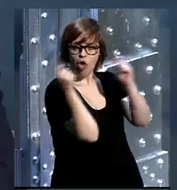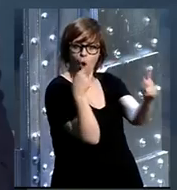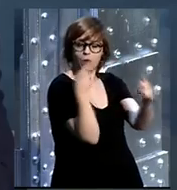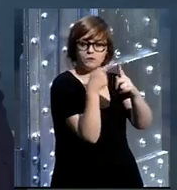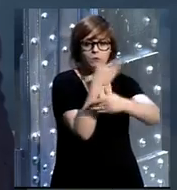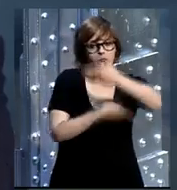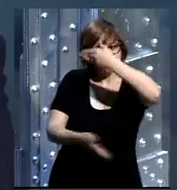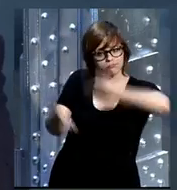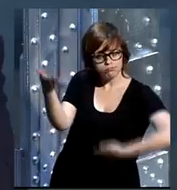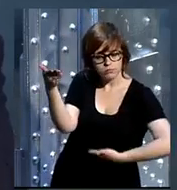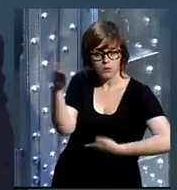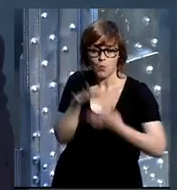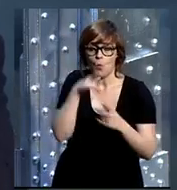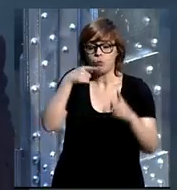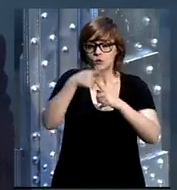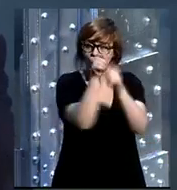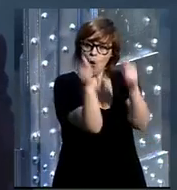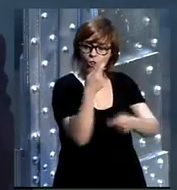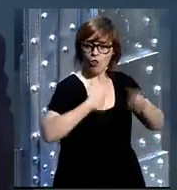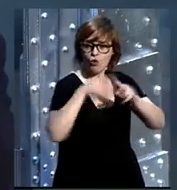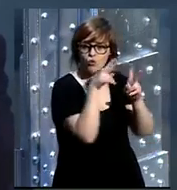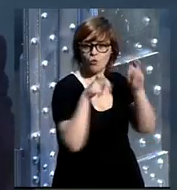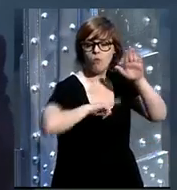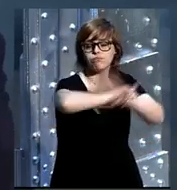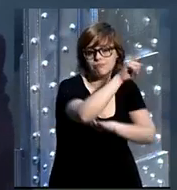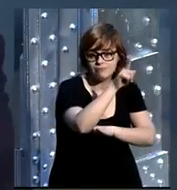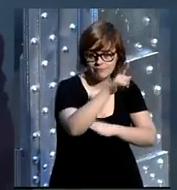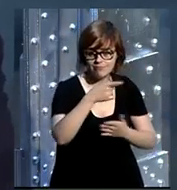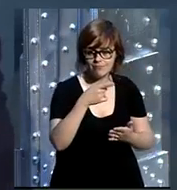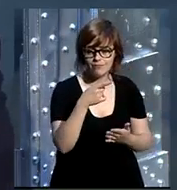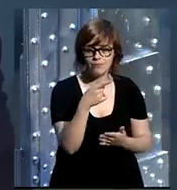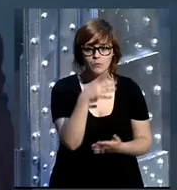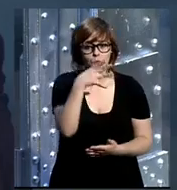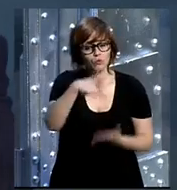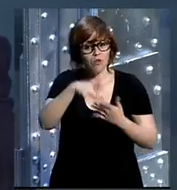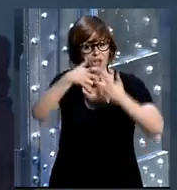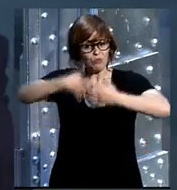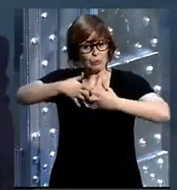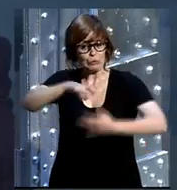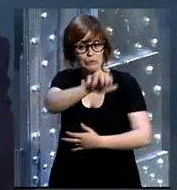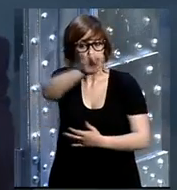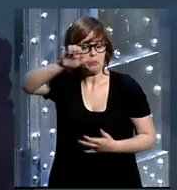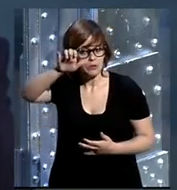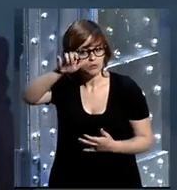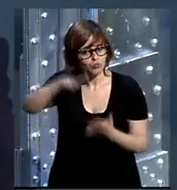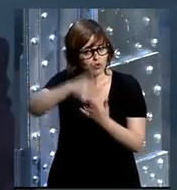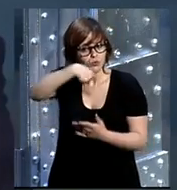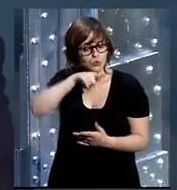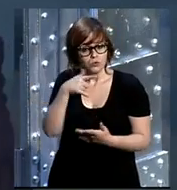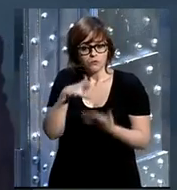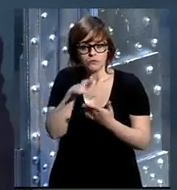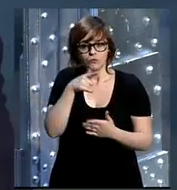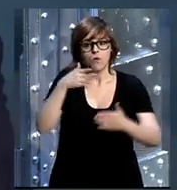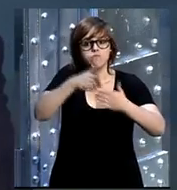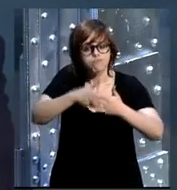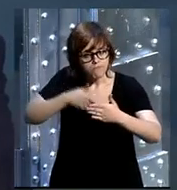su actividad y sus nuevos modelos de negocio. Porque desde el punto de vista de la industria europea nos estamos jugando mucho, porque esto